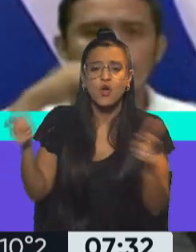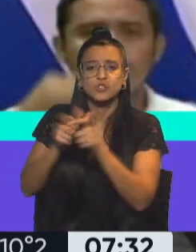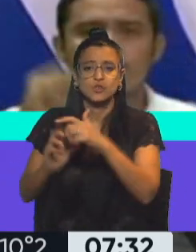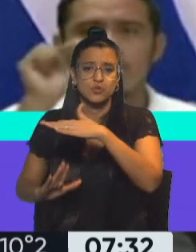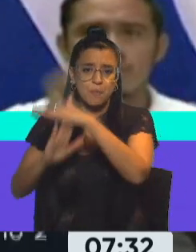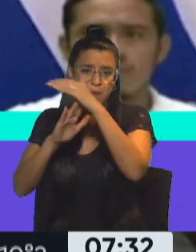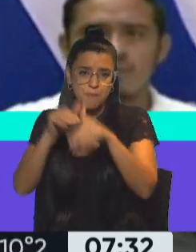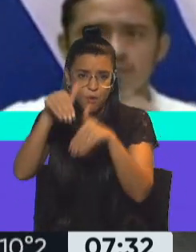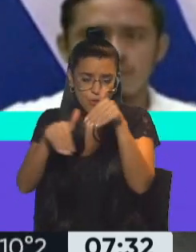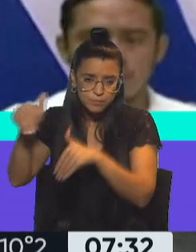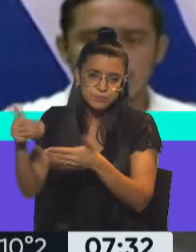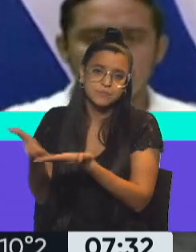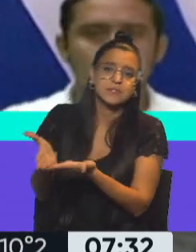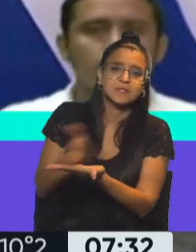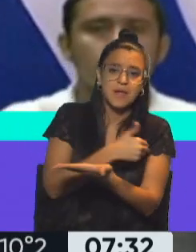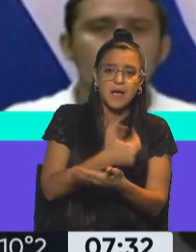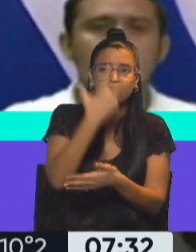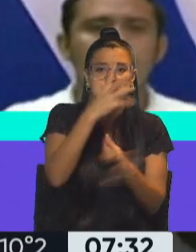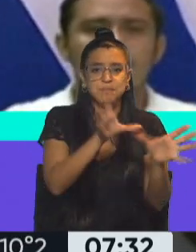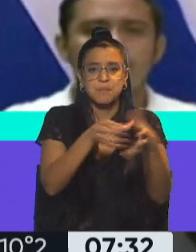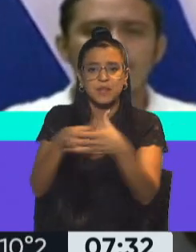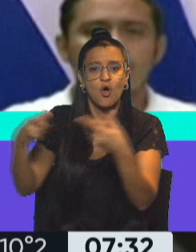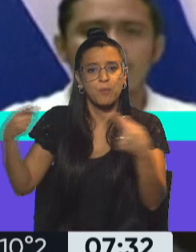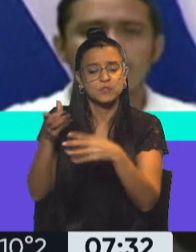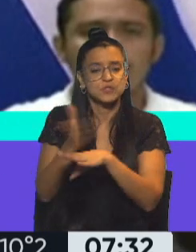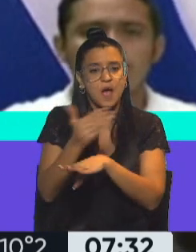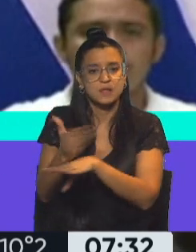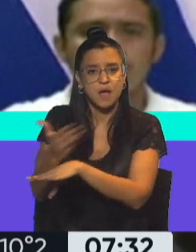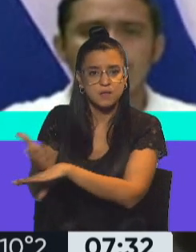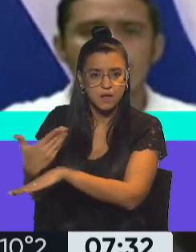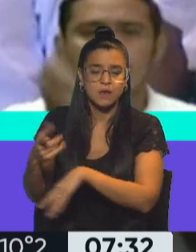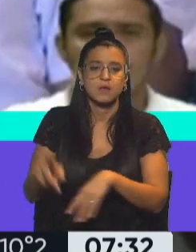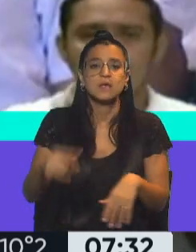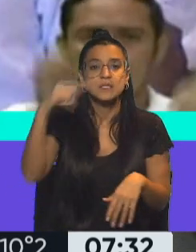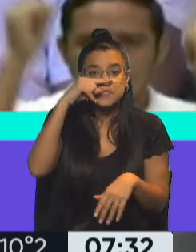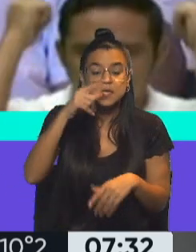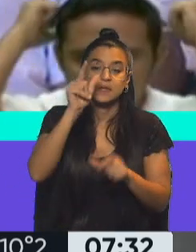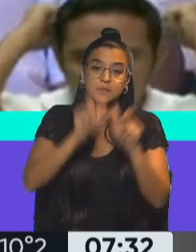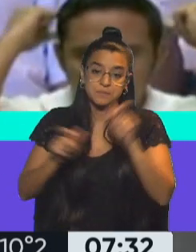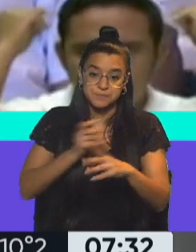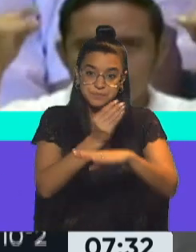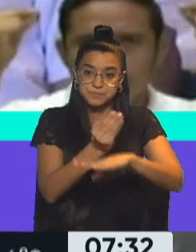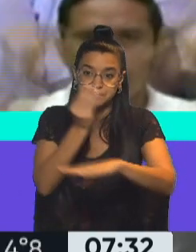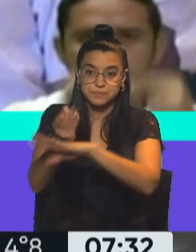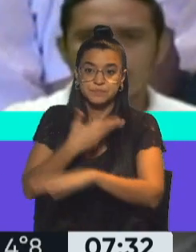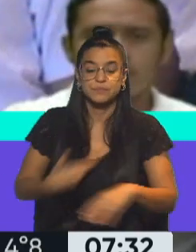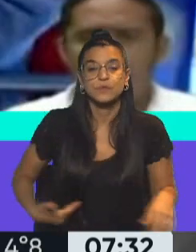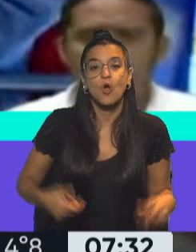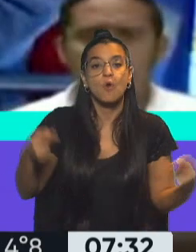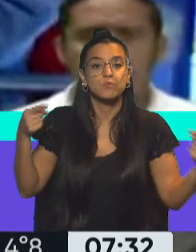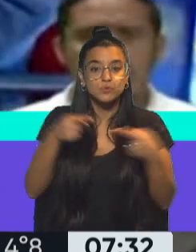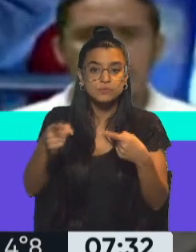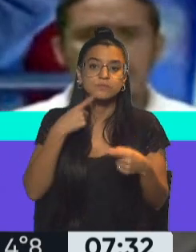Electoral eliminara a 3 partidos opositores. Además, 7 aspirantes a la presidencia por la oposición